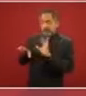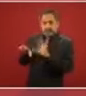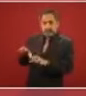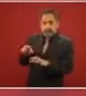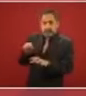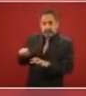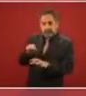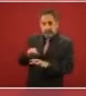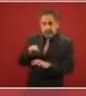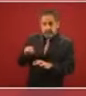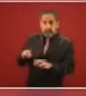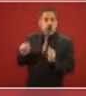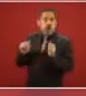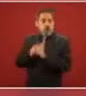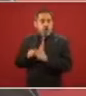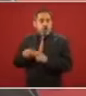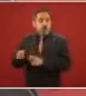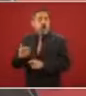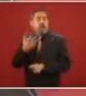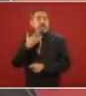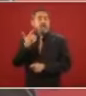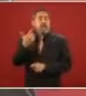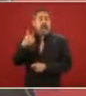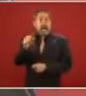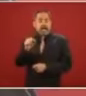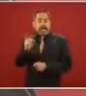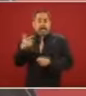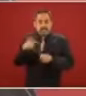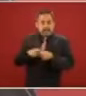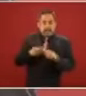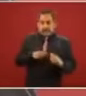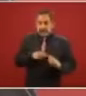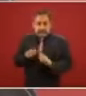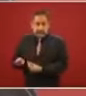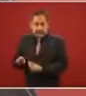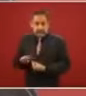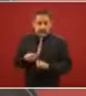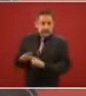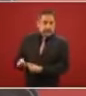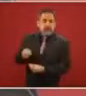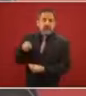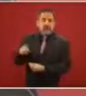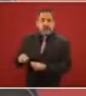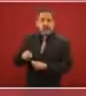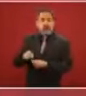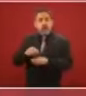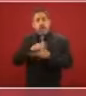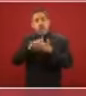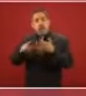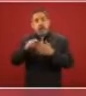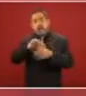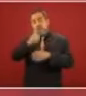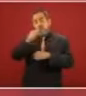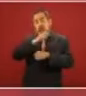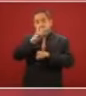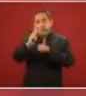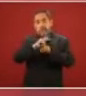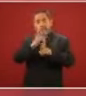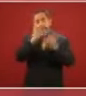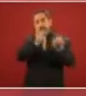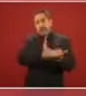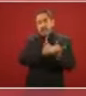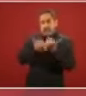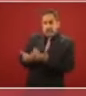con gas que vamos a tener de importación para la producción